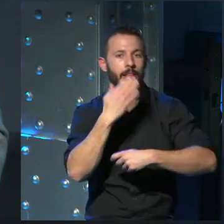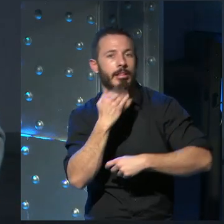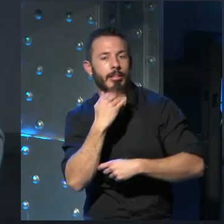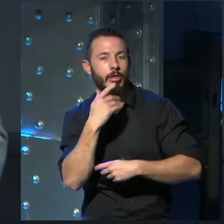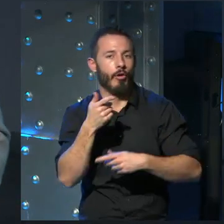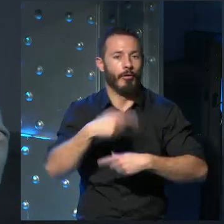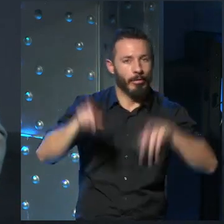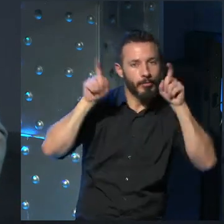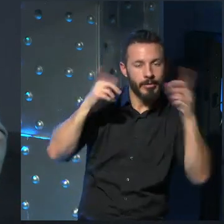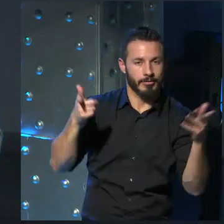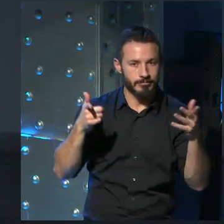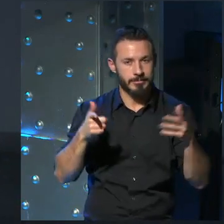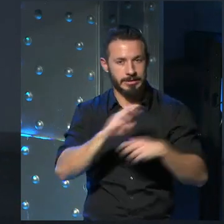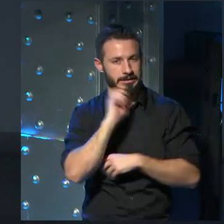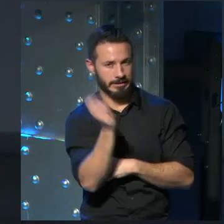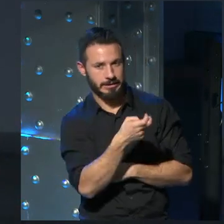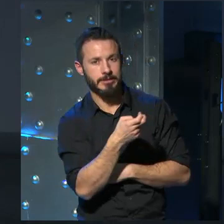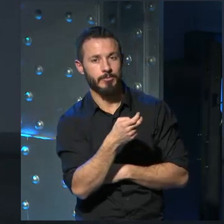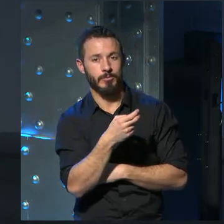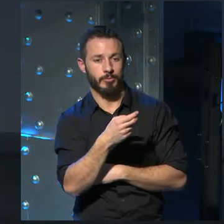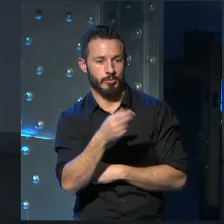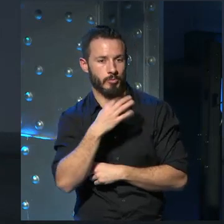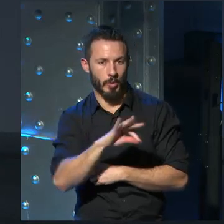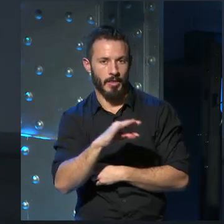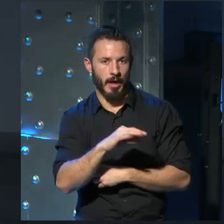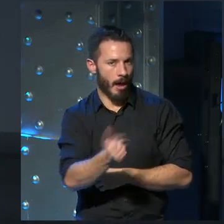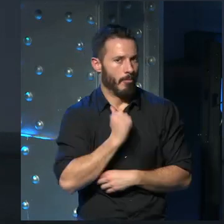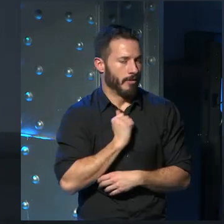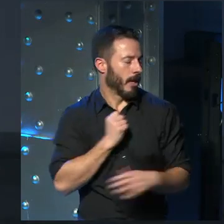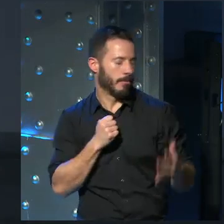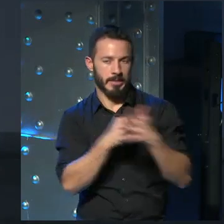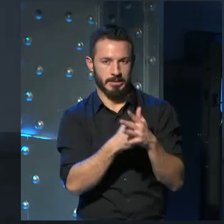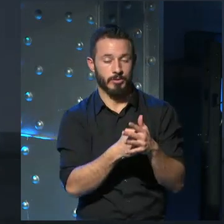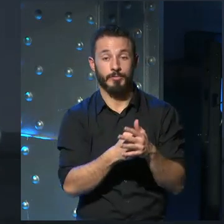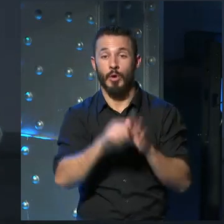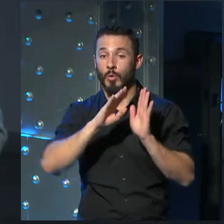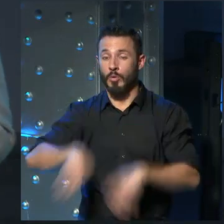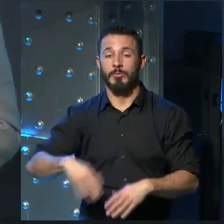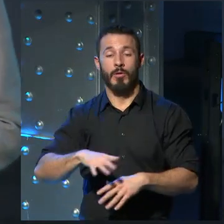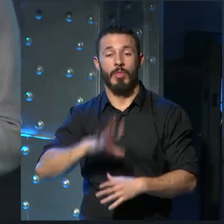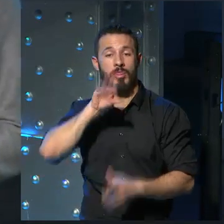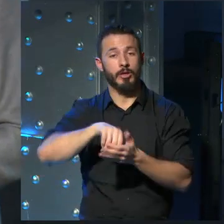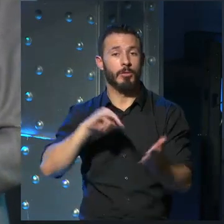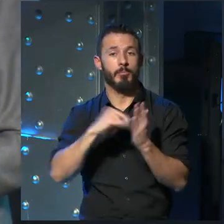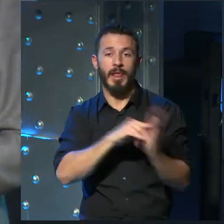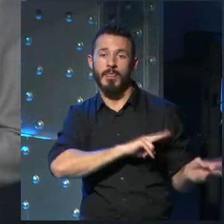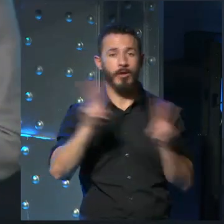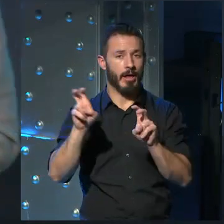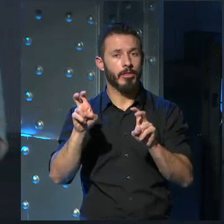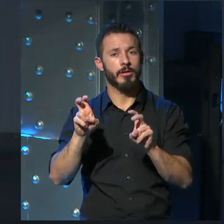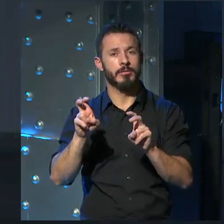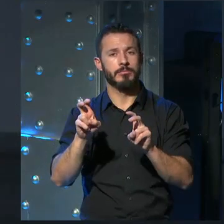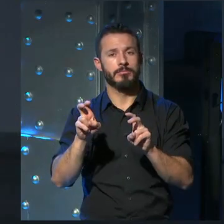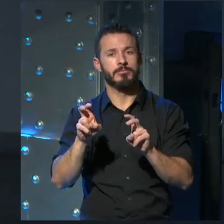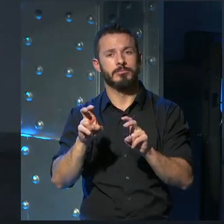de divulgación, etcétera, etcétera, pues tengan el máximo aprovechamiento. Y por último, dentro del plan de innovación, por supuesto,